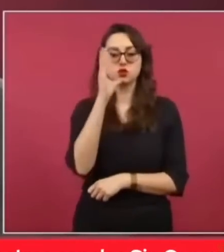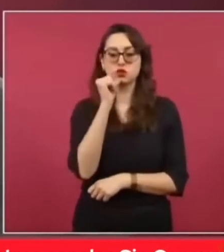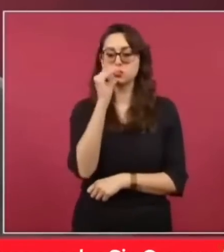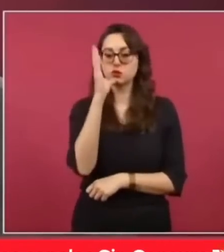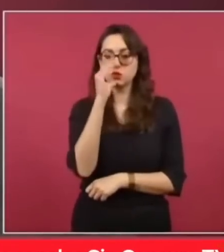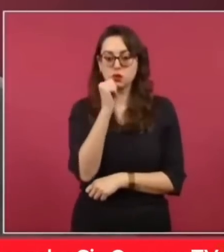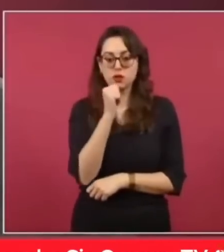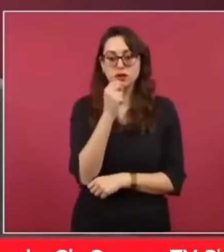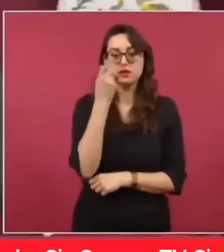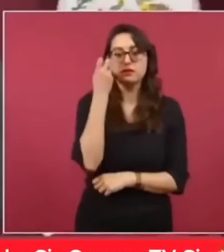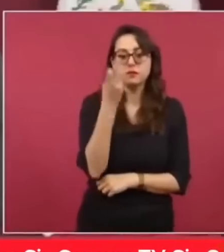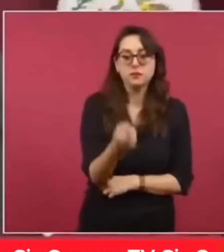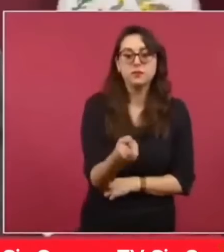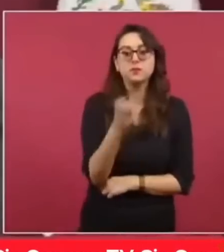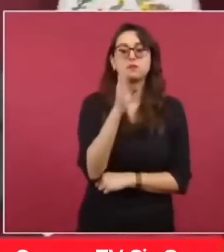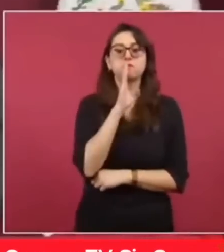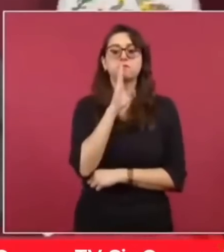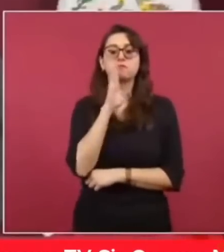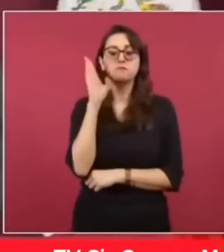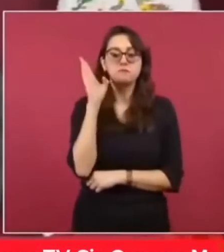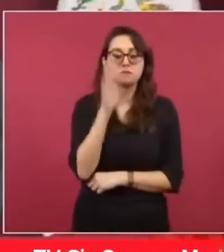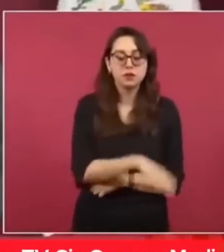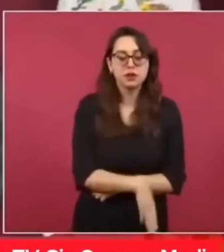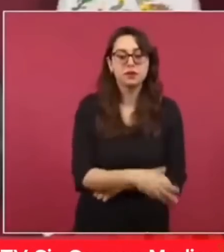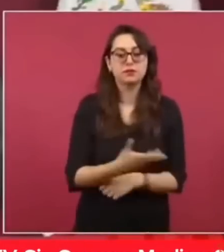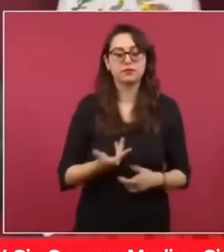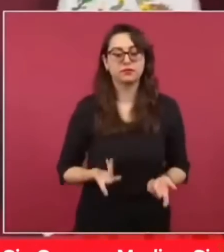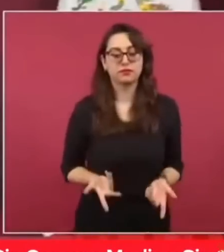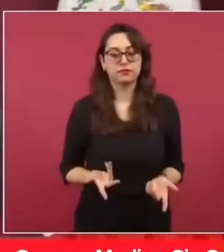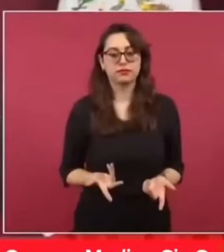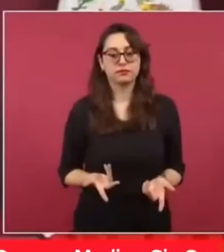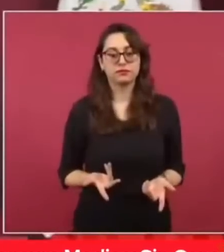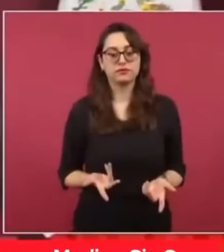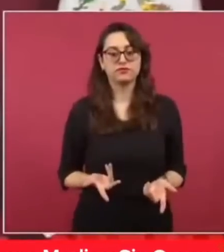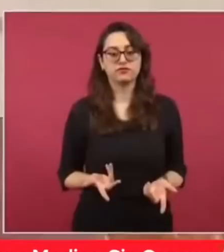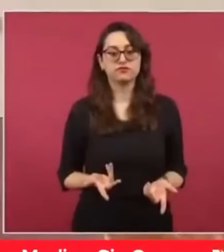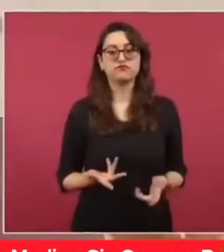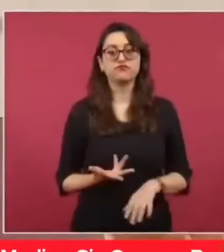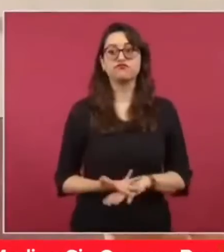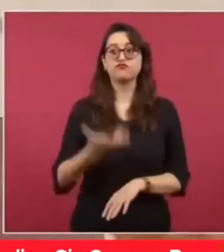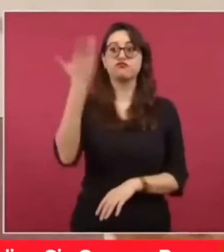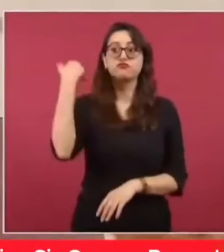contrario a lo que pensaron quienes protegieron